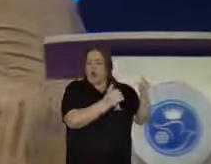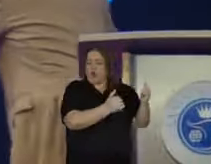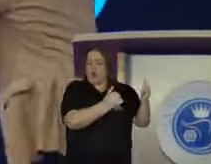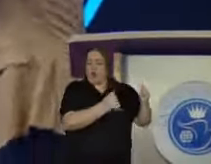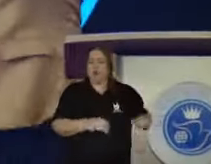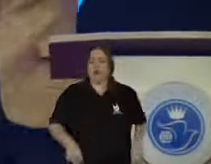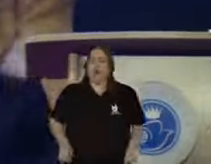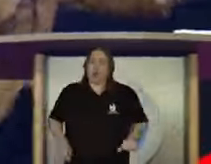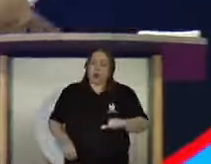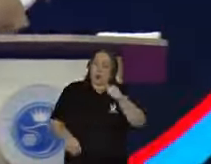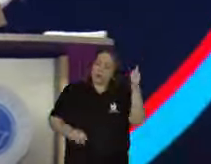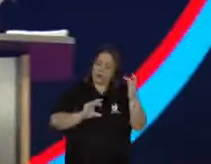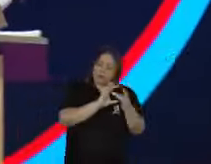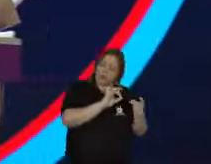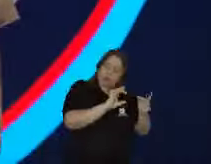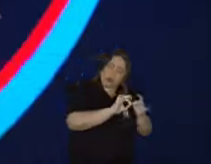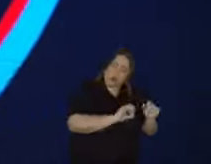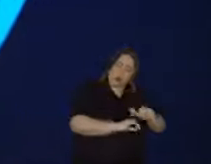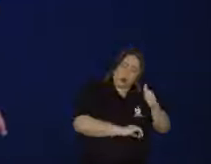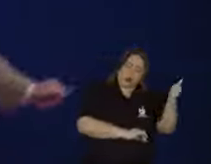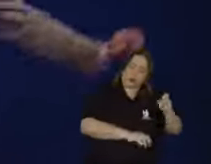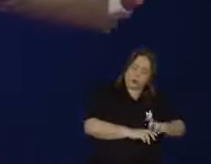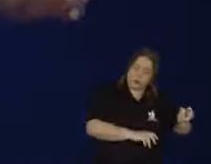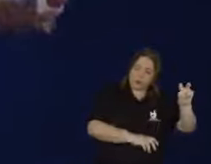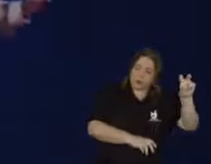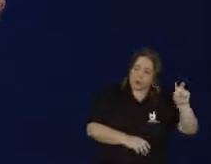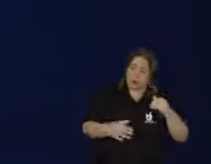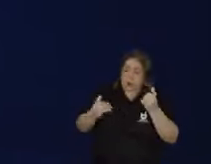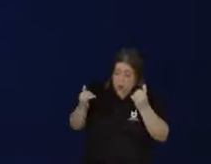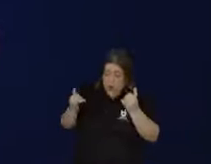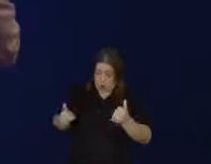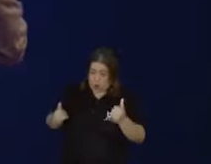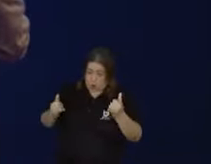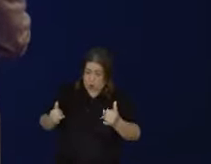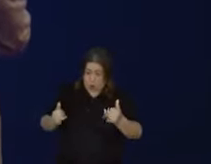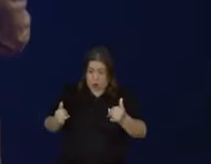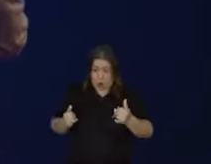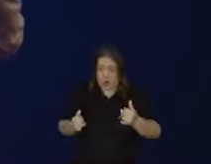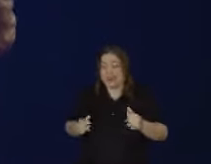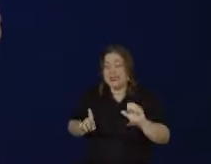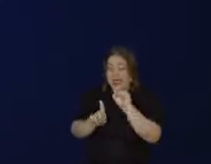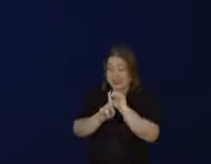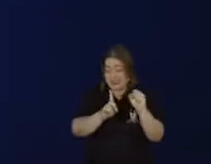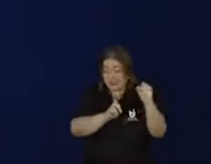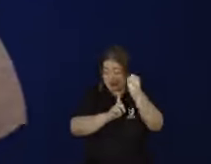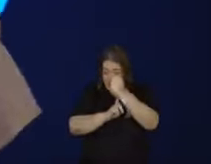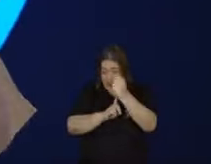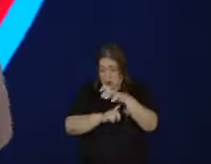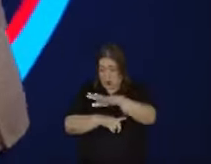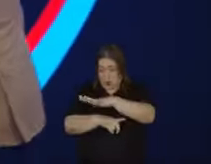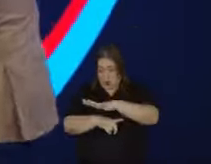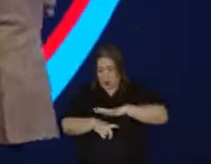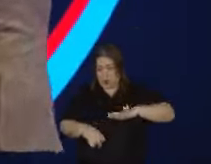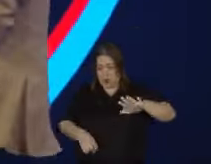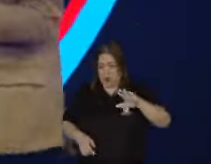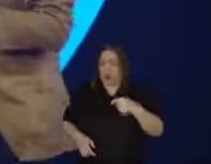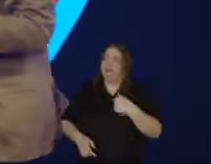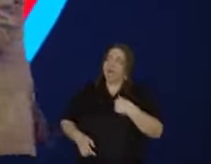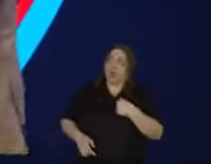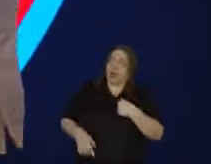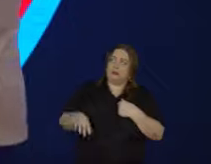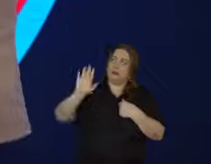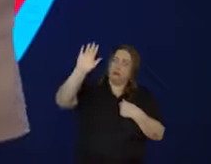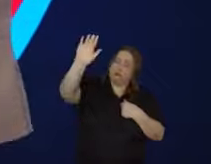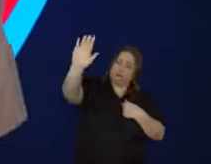En otra vez que venga, en la próxima. Así que en ese escenario, en esa escenografía, estoy yo, está